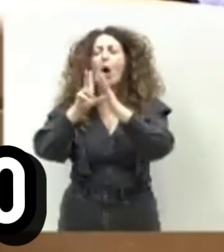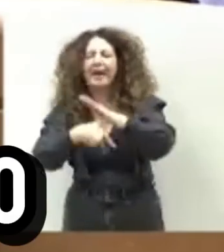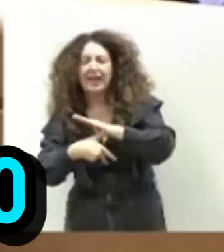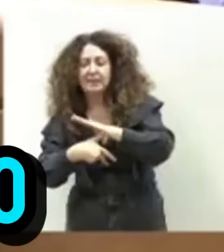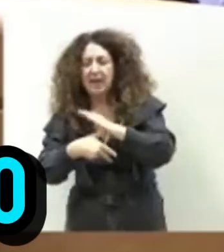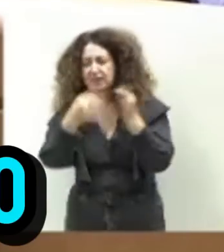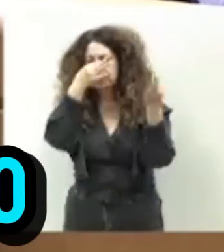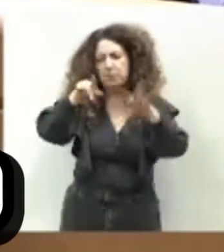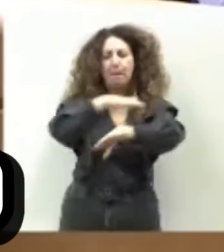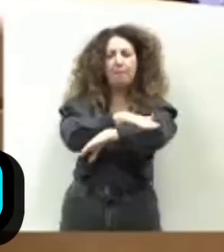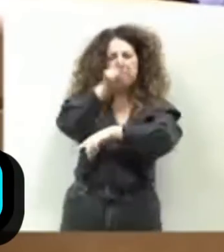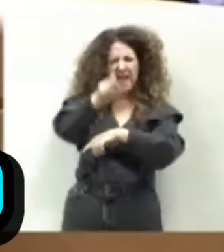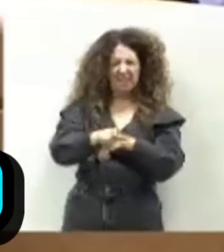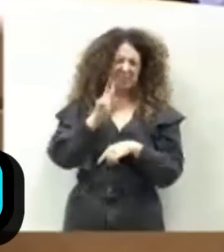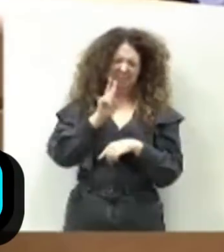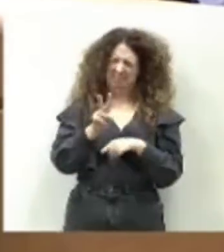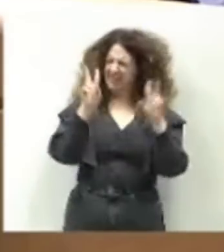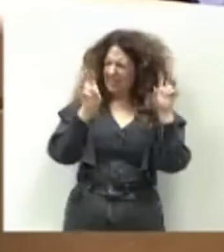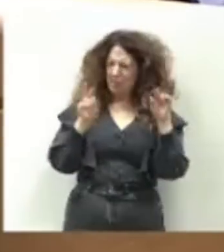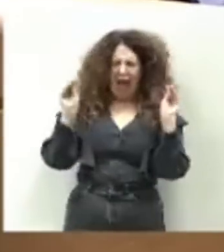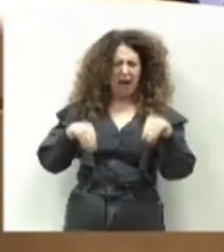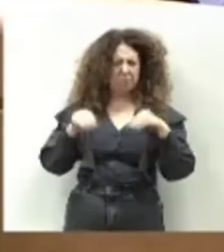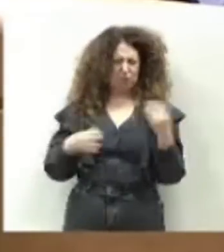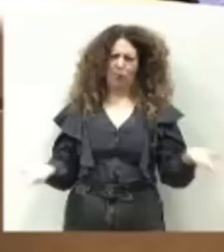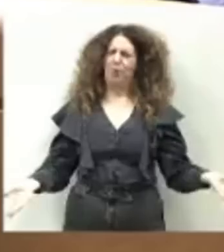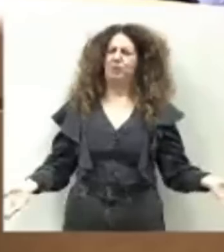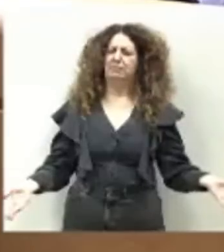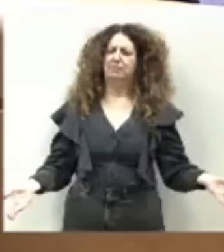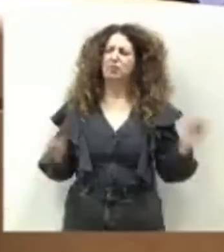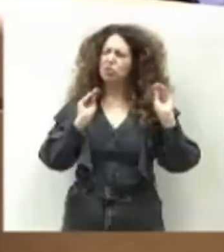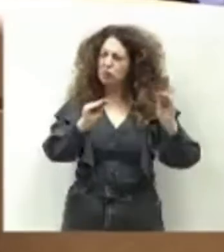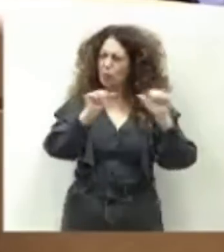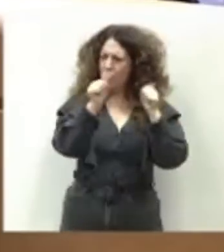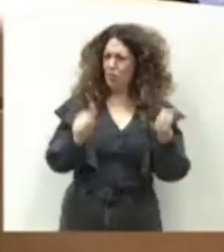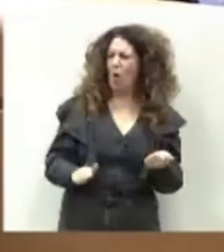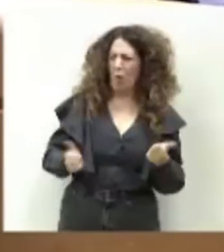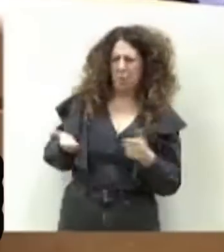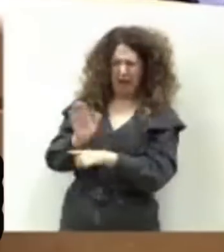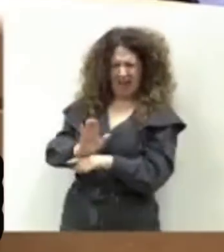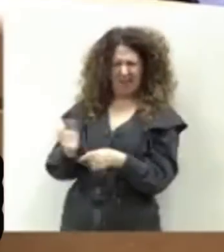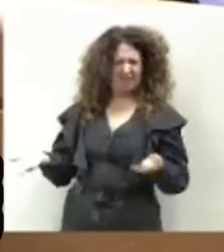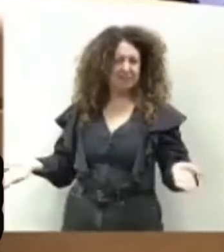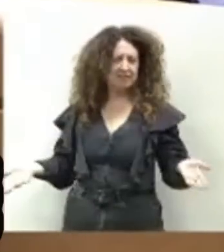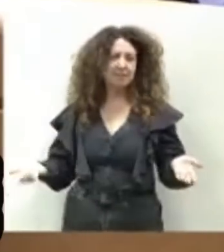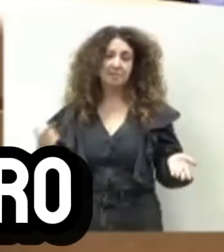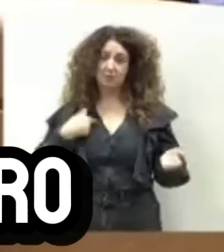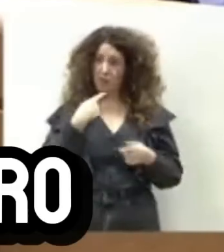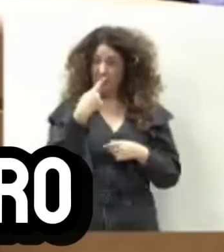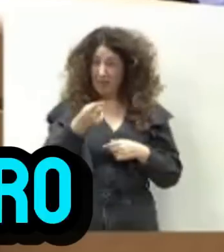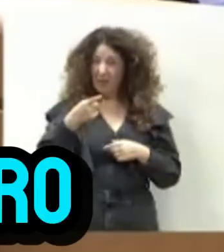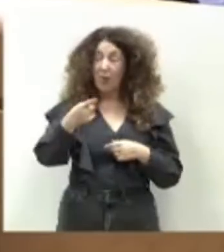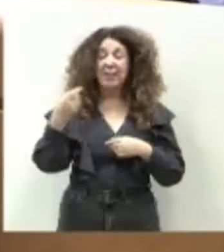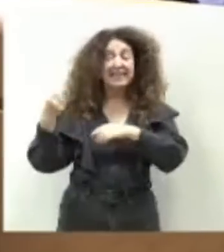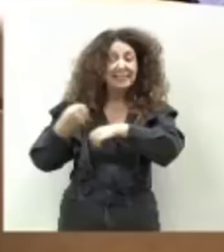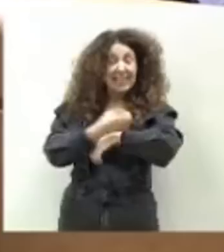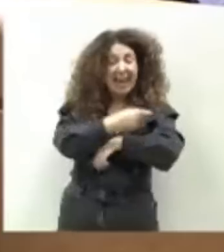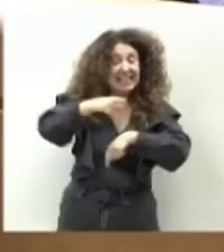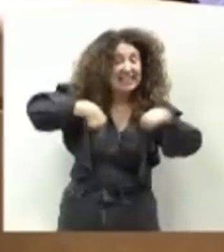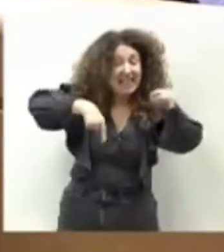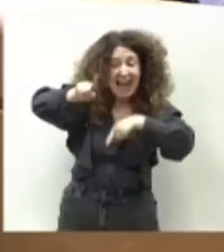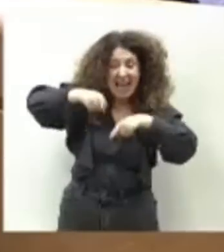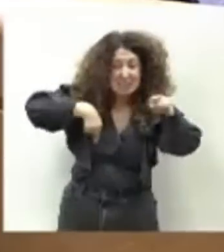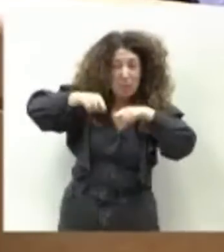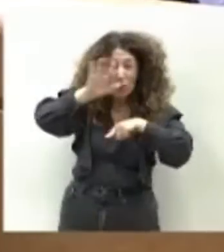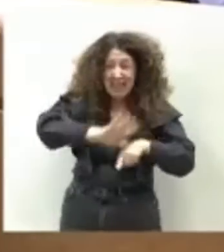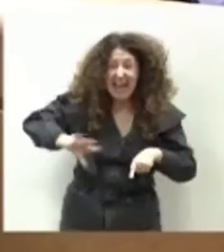es bastante absurdo este planteamiento? Mire, yo le tengo que decir que el transporte ferroviario en nuestro país es